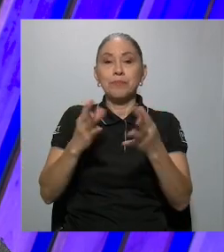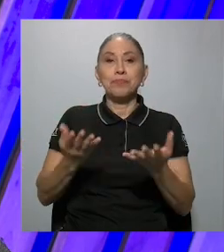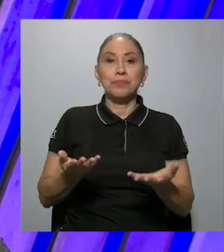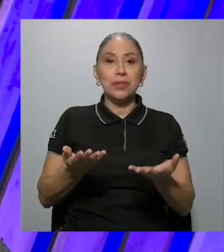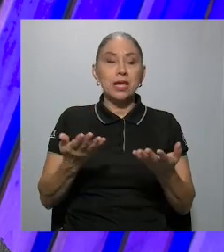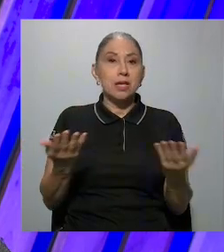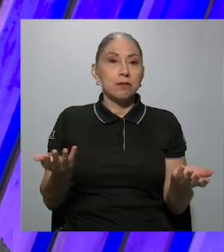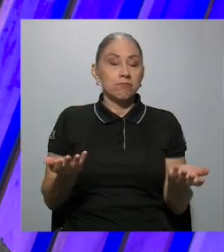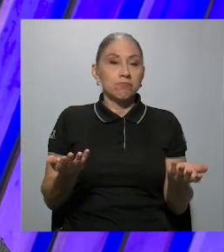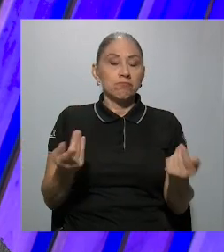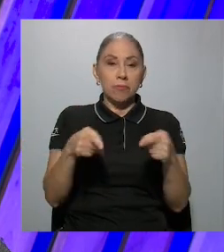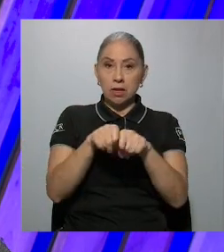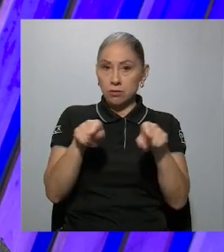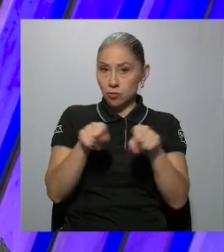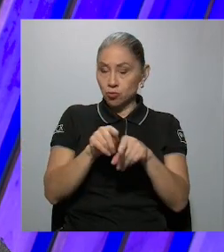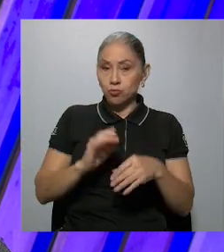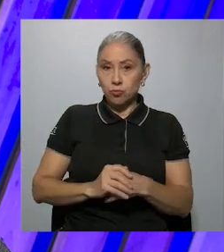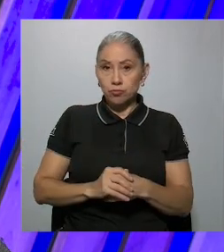y